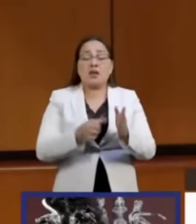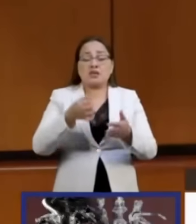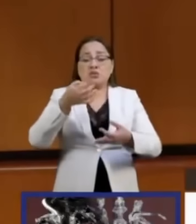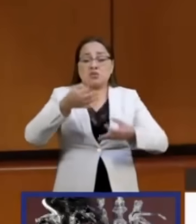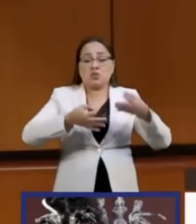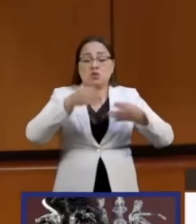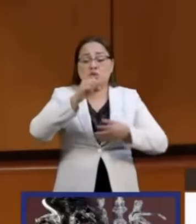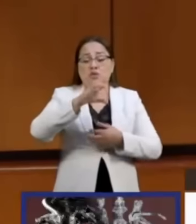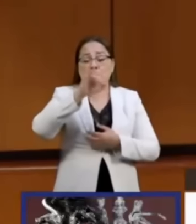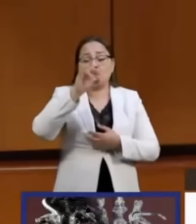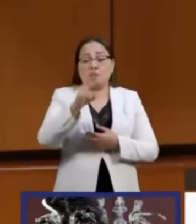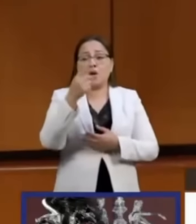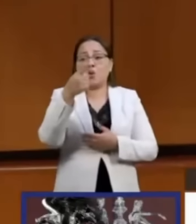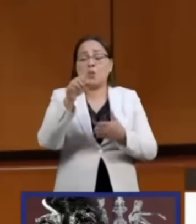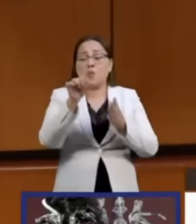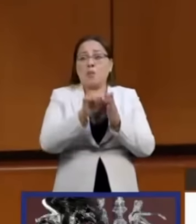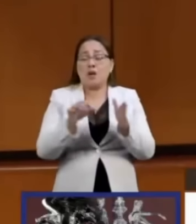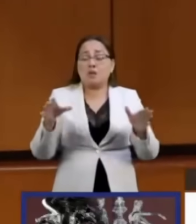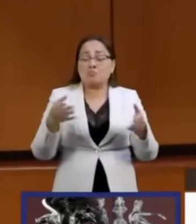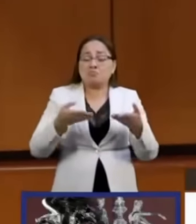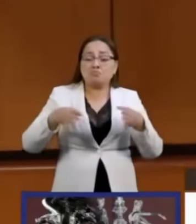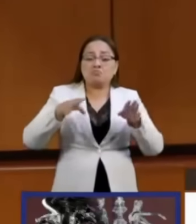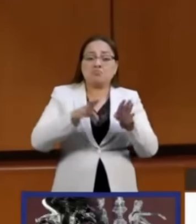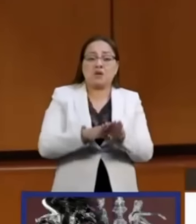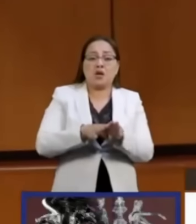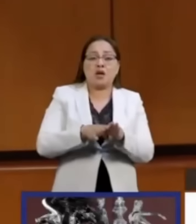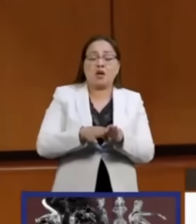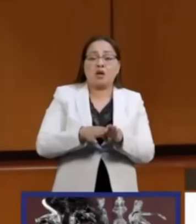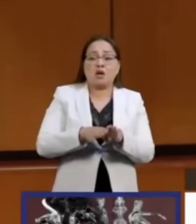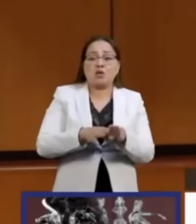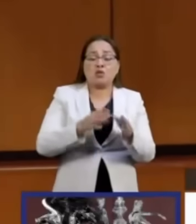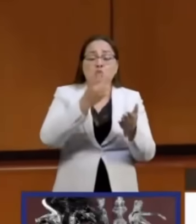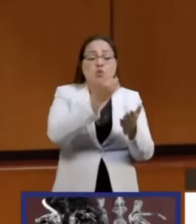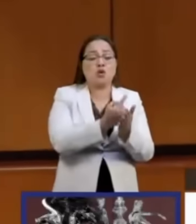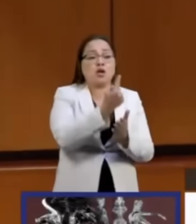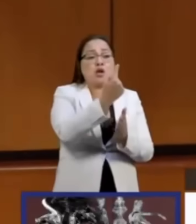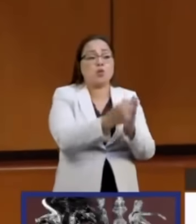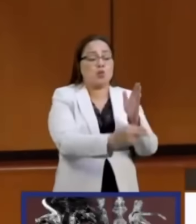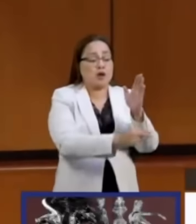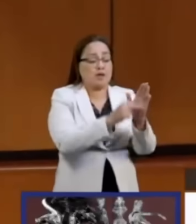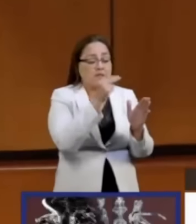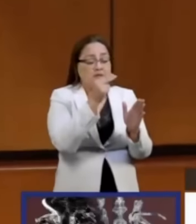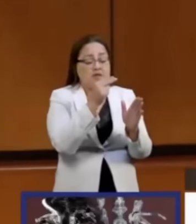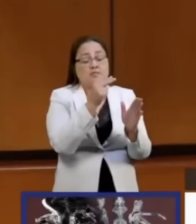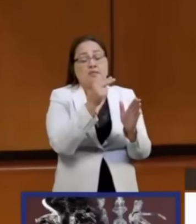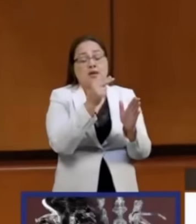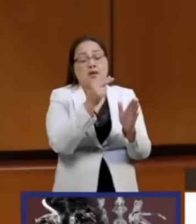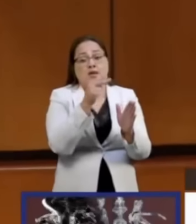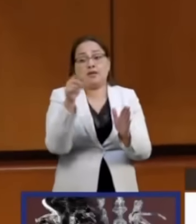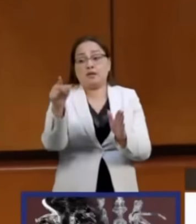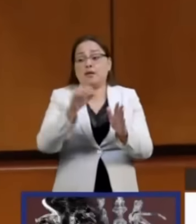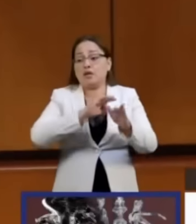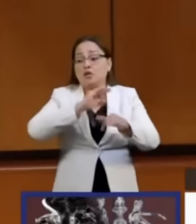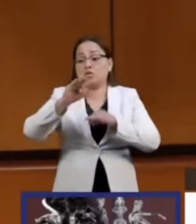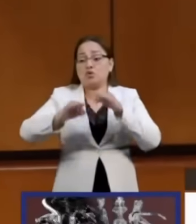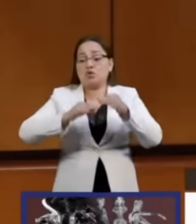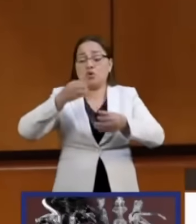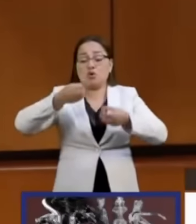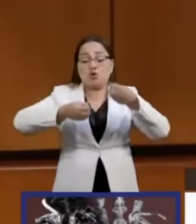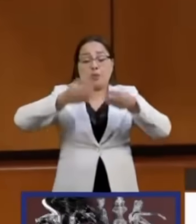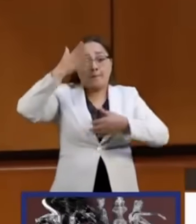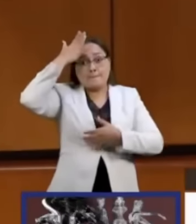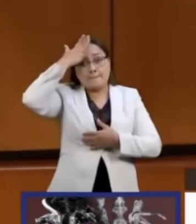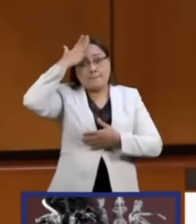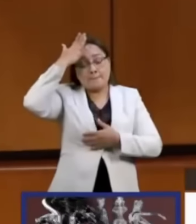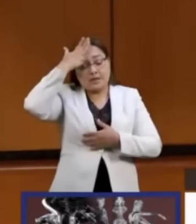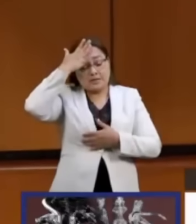plumazo quitó a todos los ministros, eso sí, los mandó con una jugosa pensión vitalicia a su casa para